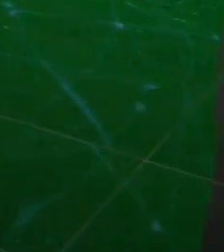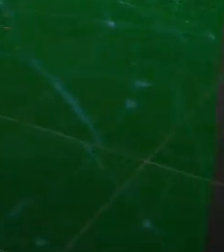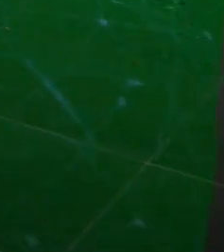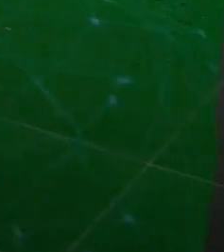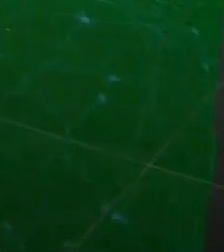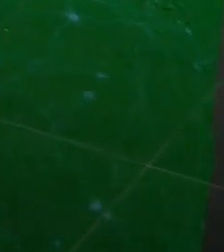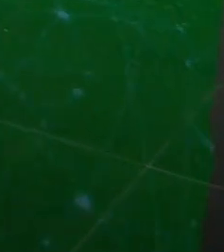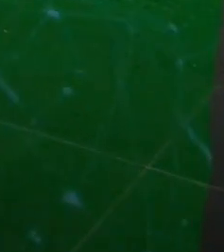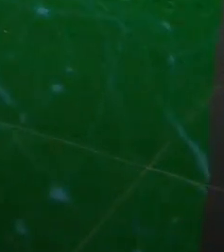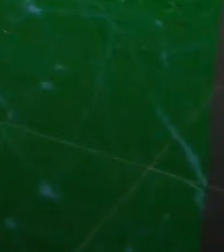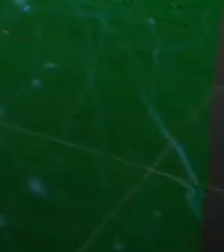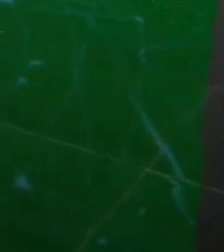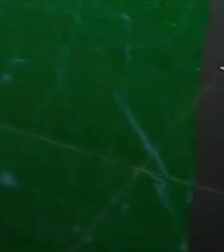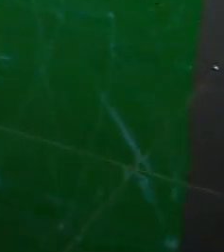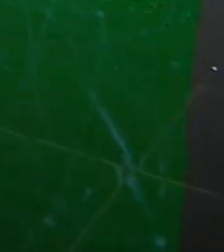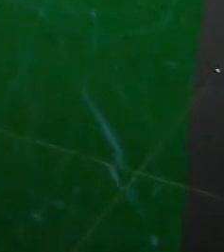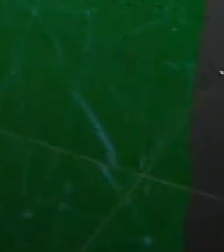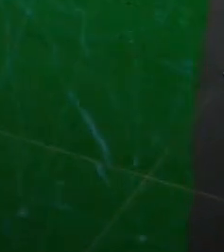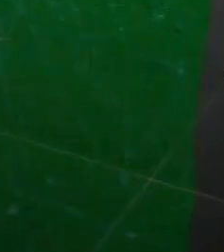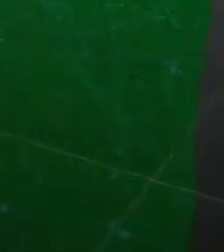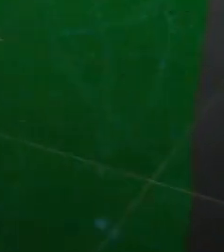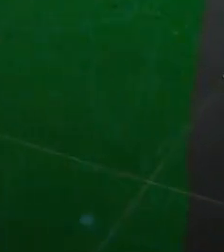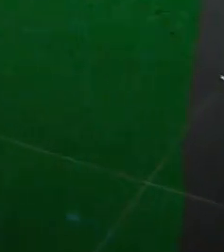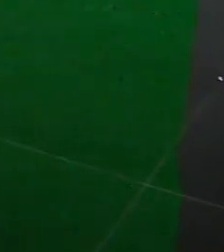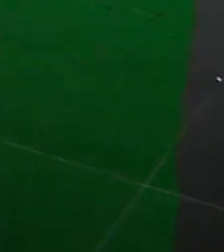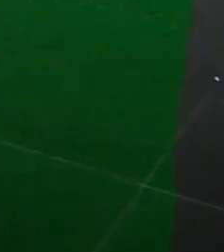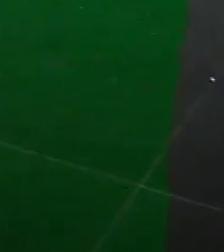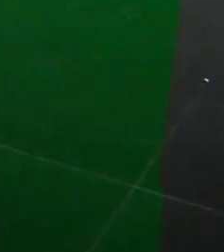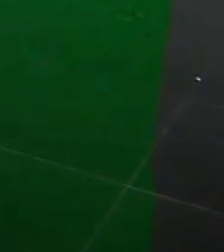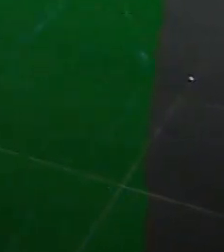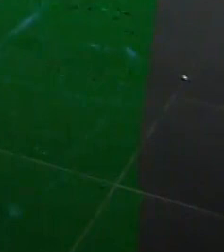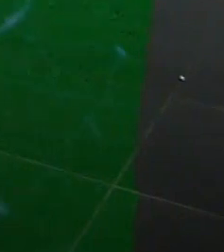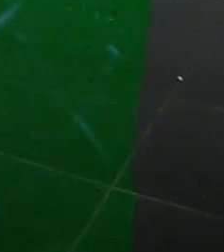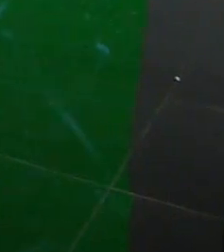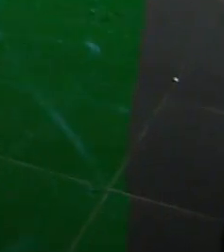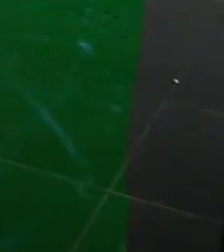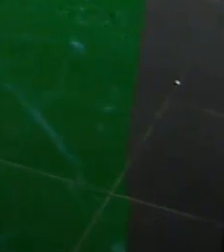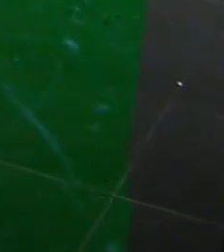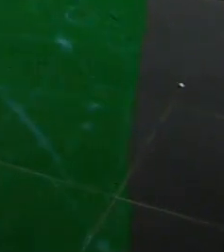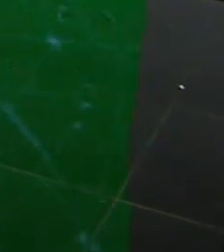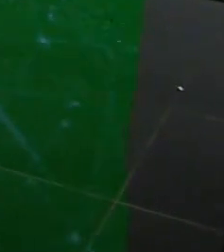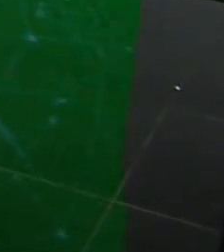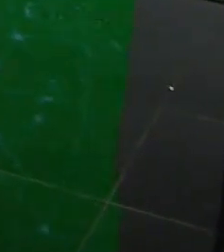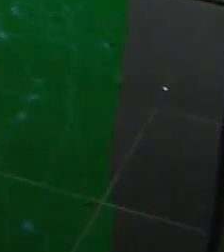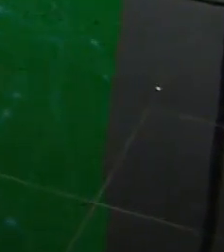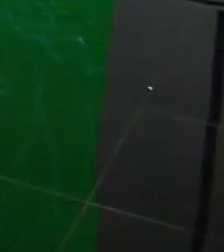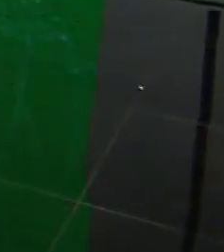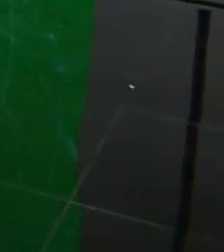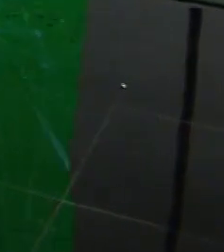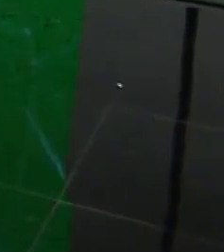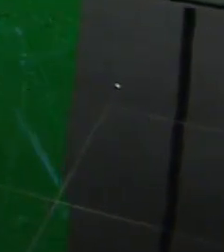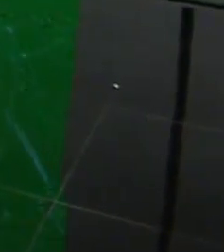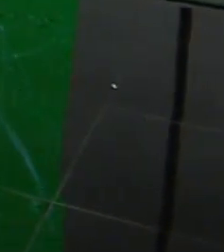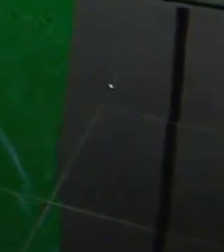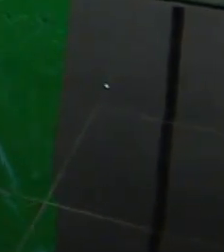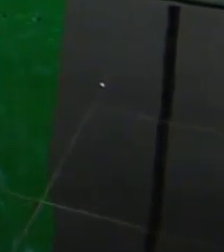Bienvenidas, bienvenidos a MBD Noticias. Comenzamos el informativo a esta hora con 14 grados, que es la máxima que se